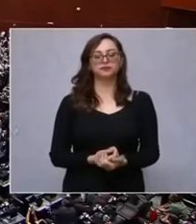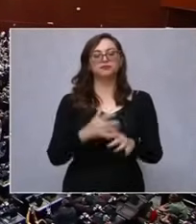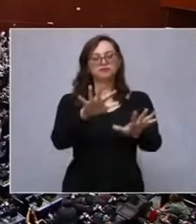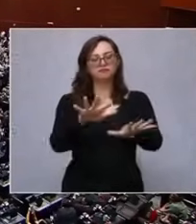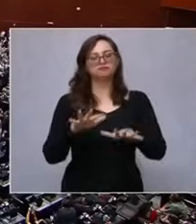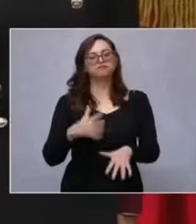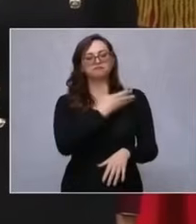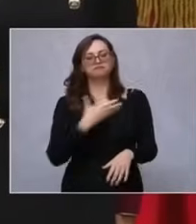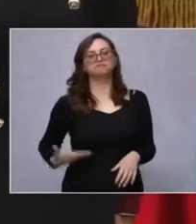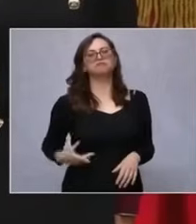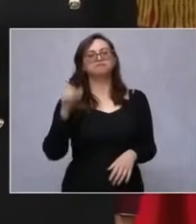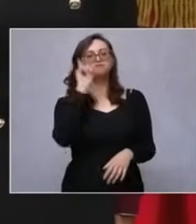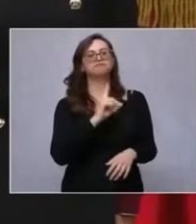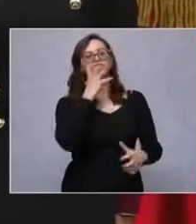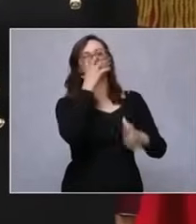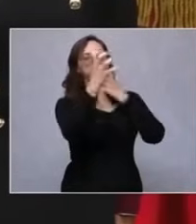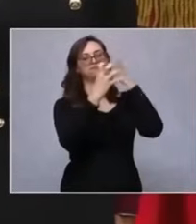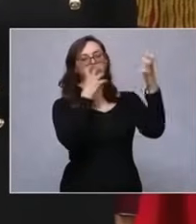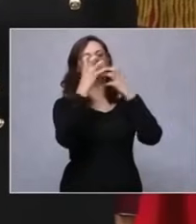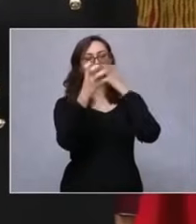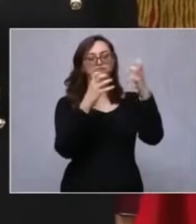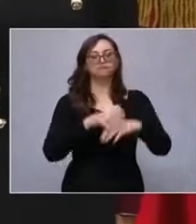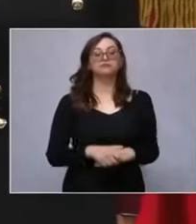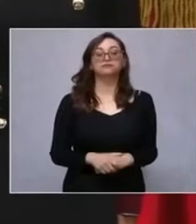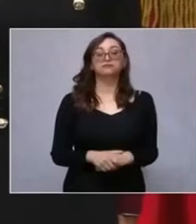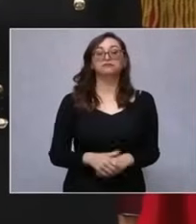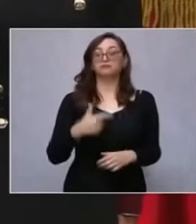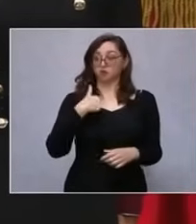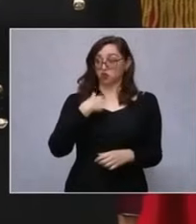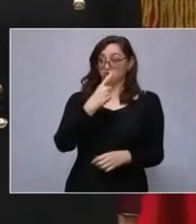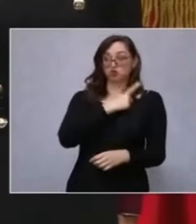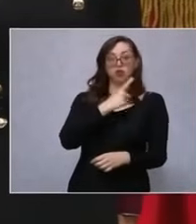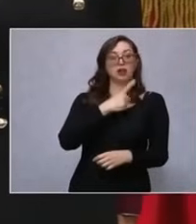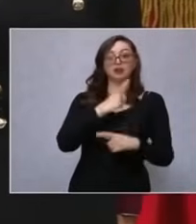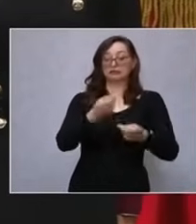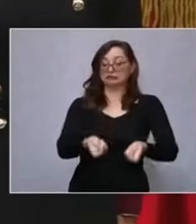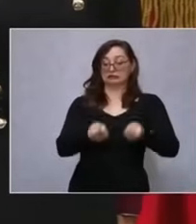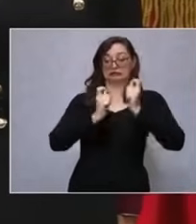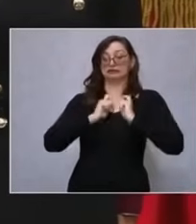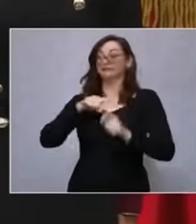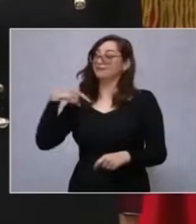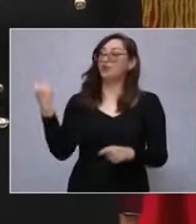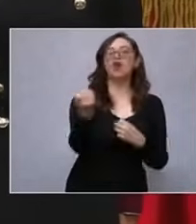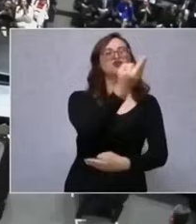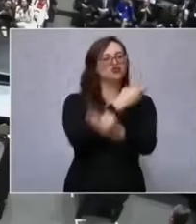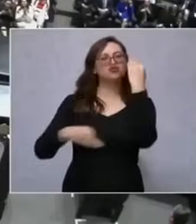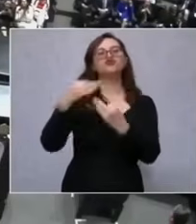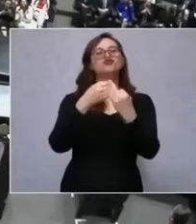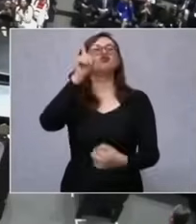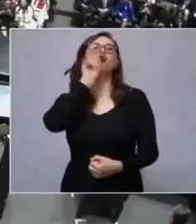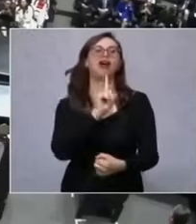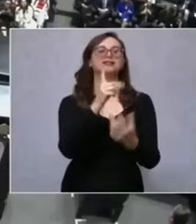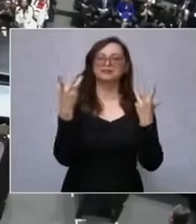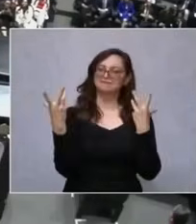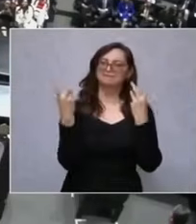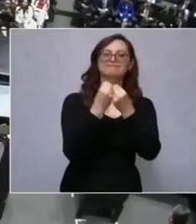Los soldados son mujeres también. Sí, yo digo que es por, a lo mejor, por representación de ella. De la mujer.